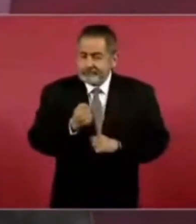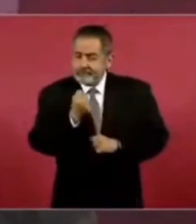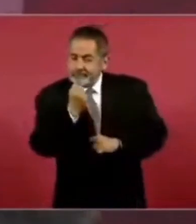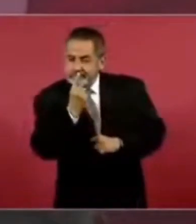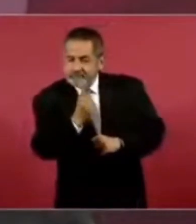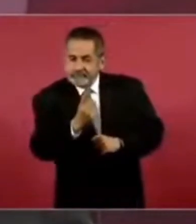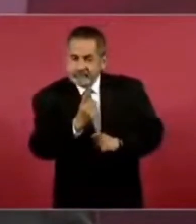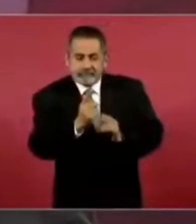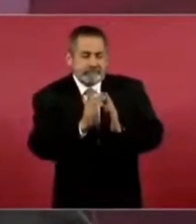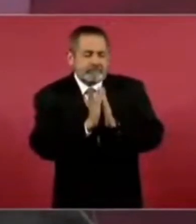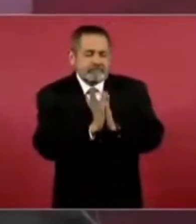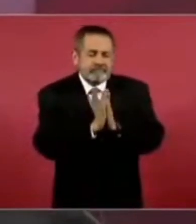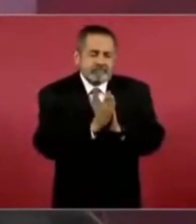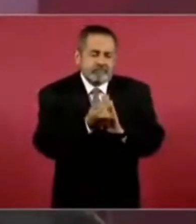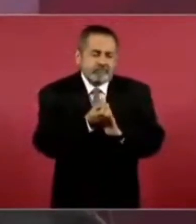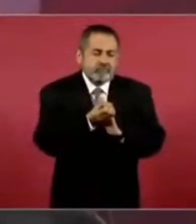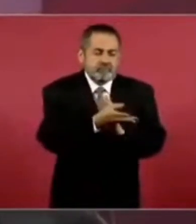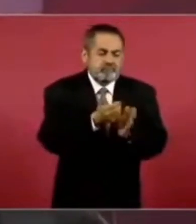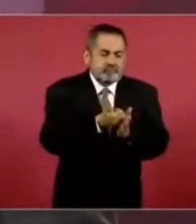a nadie.